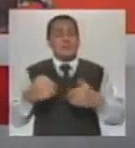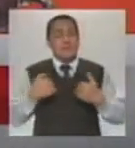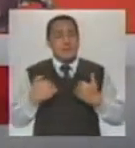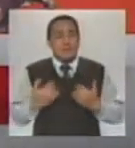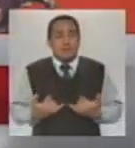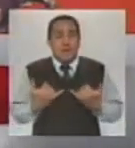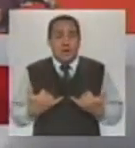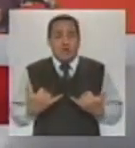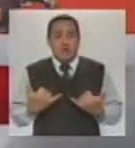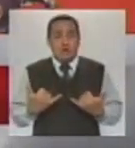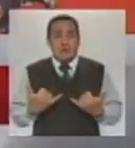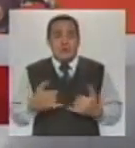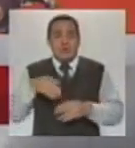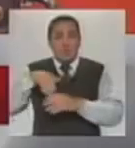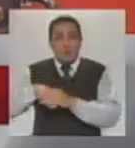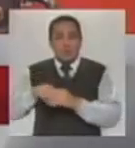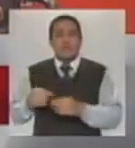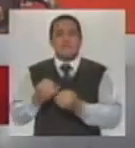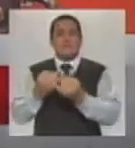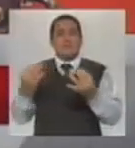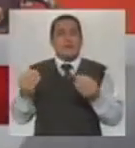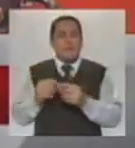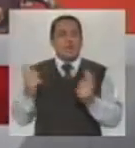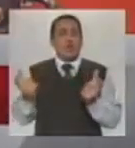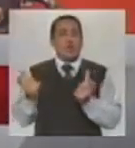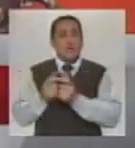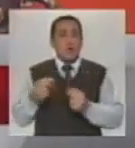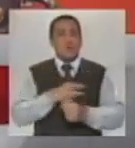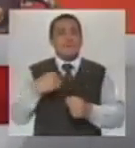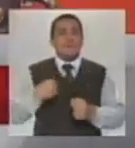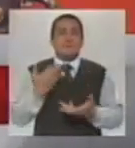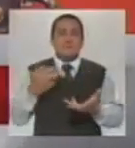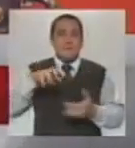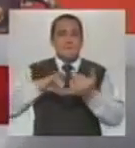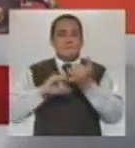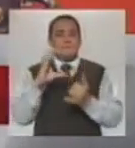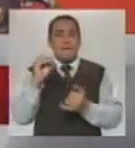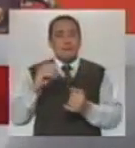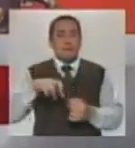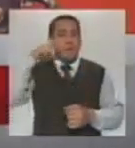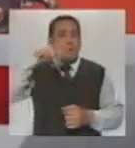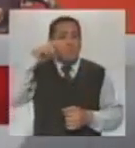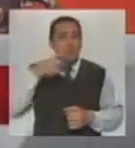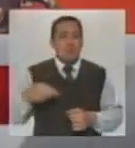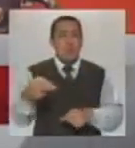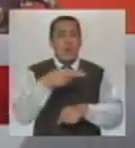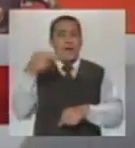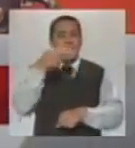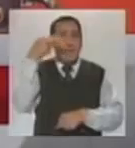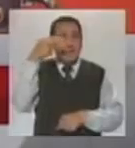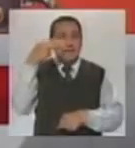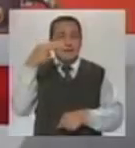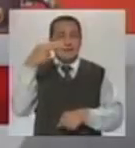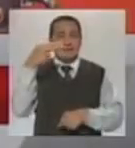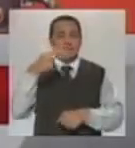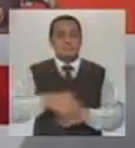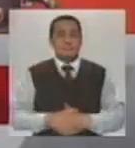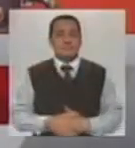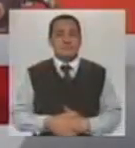cartera los consejos de ministros descentralizados con Pasco, Puno, Huancavelica